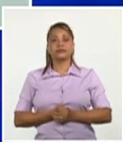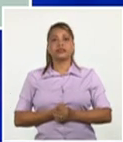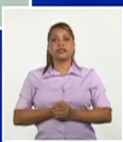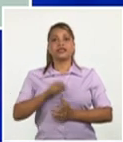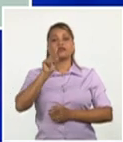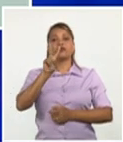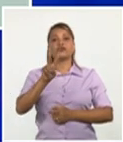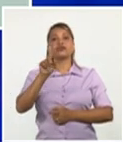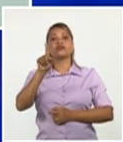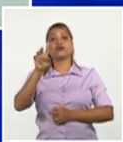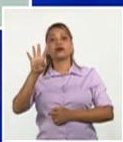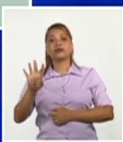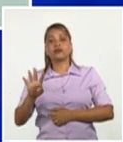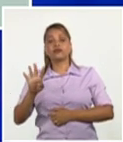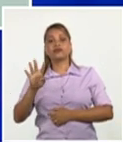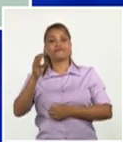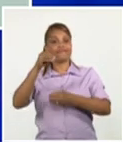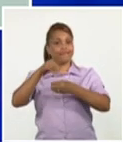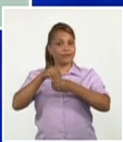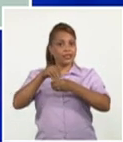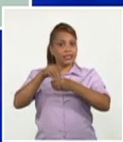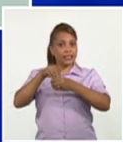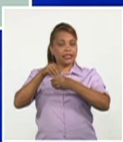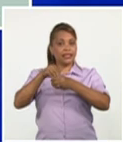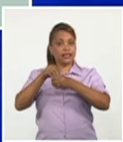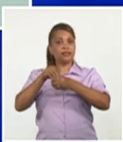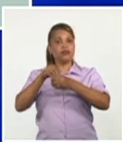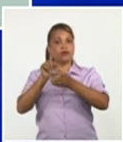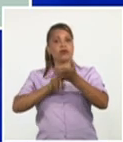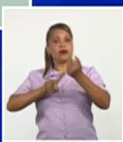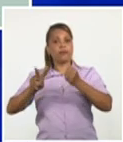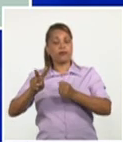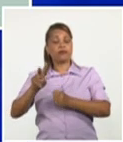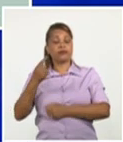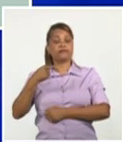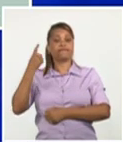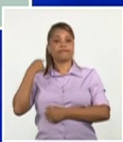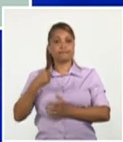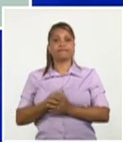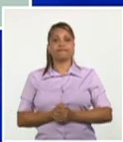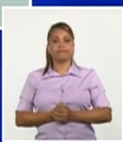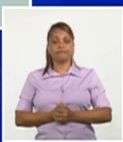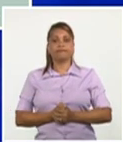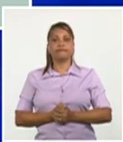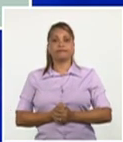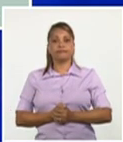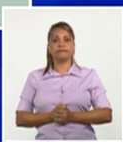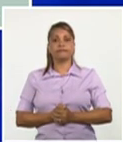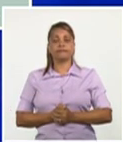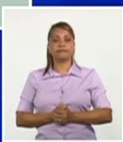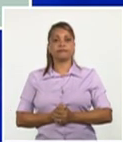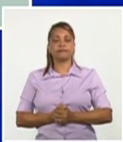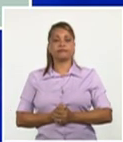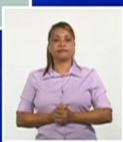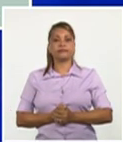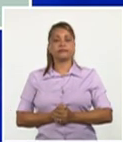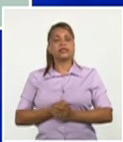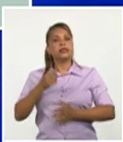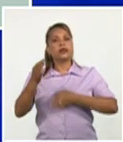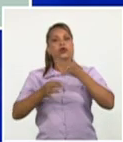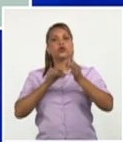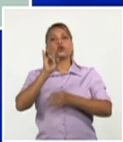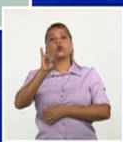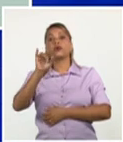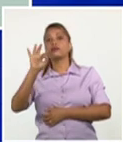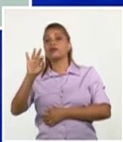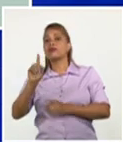214 casos autóctonos en el día de ayer en esta provincia. Incluso estamos hablando con 98 más que el